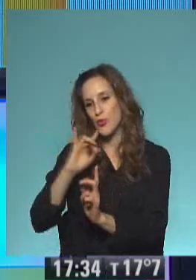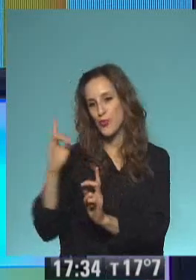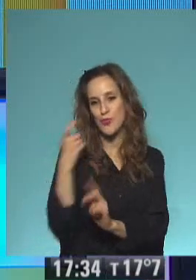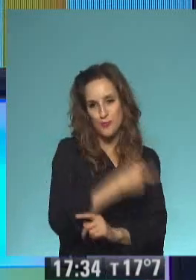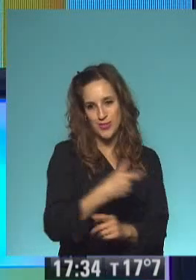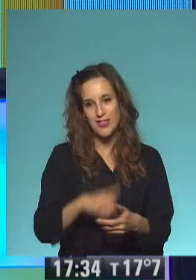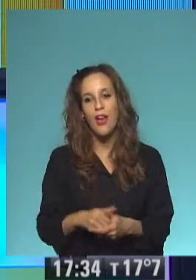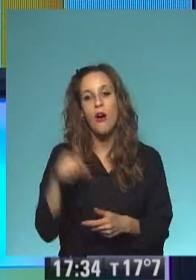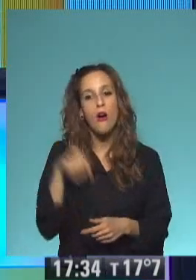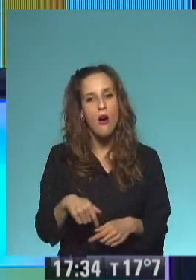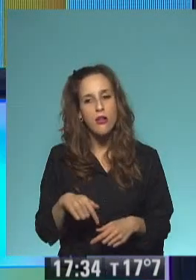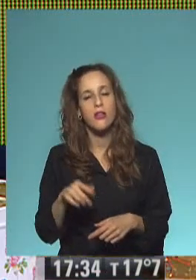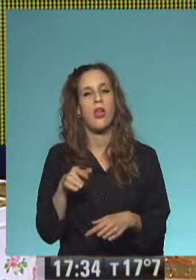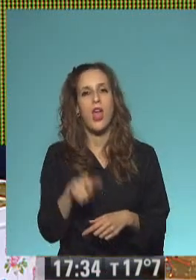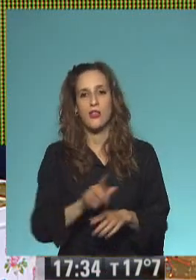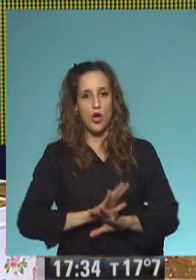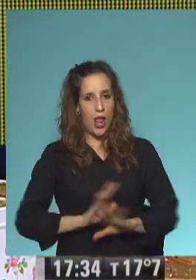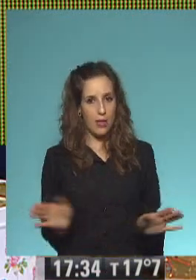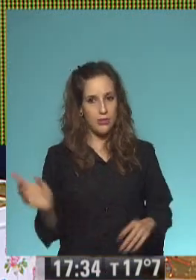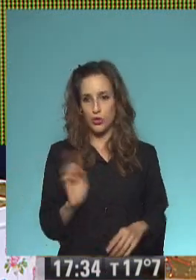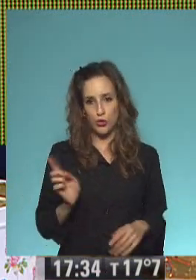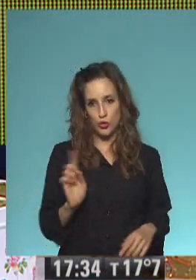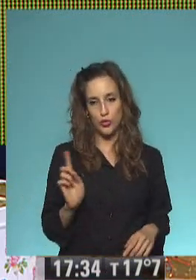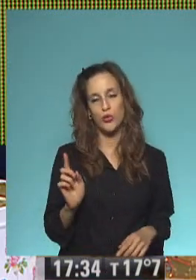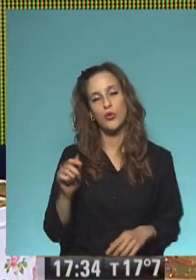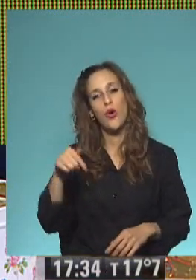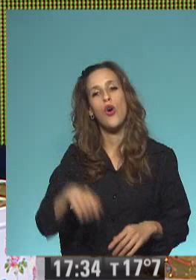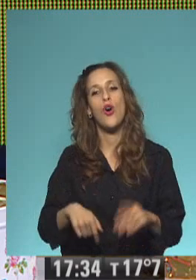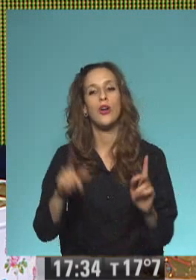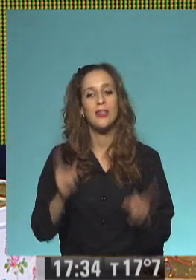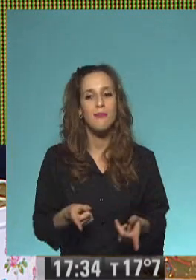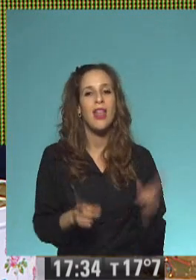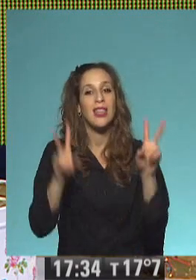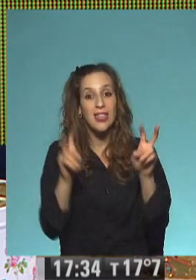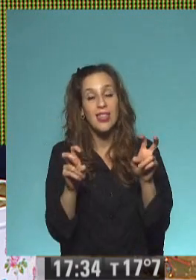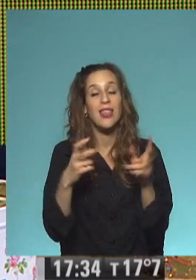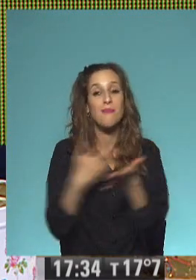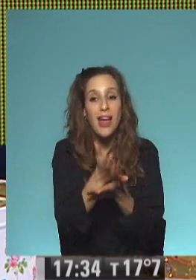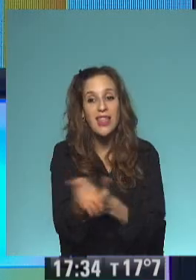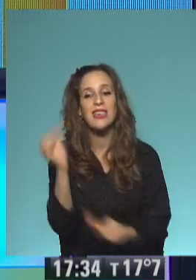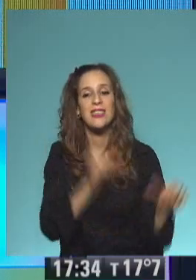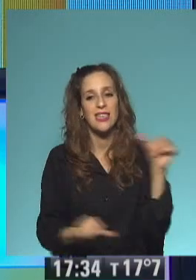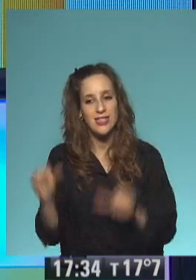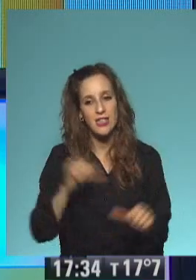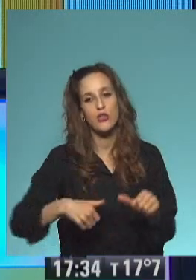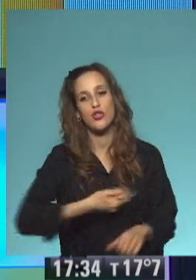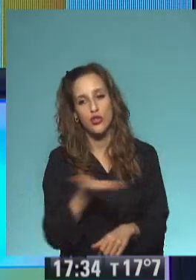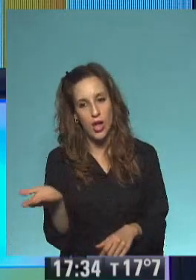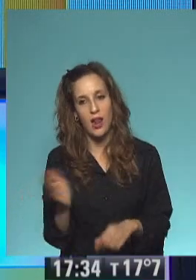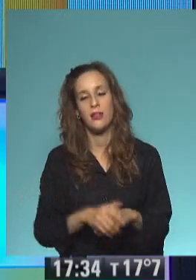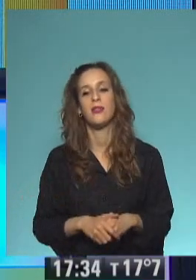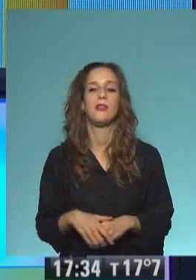tuvimos solo eso hoy. No, igual parece que están llegando mensajitos. Tuvimos ciencias sociales. Así que mañana sociales. Lo vamos a contestar.